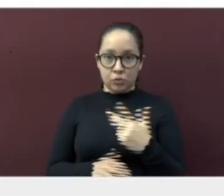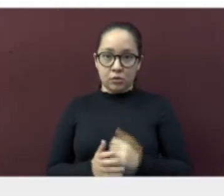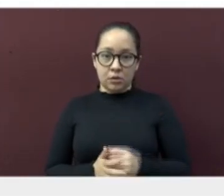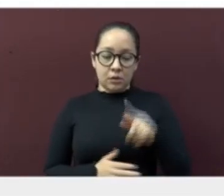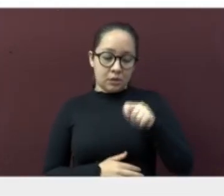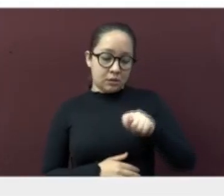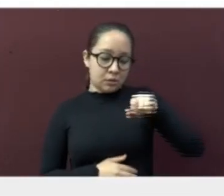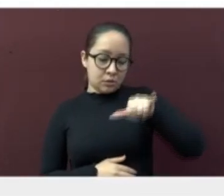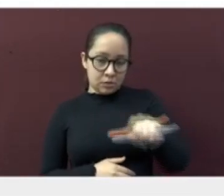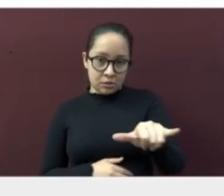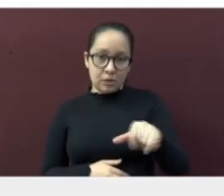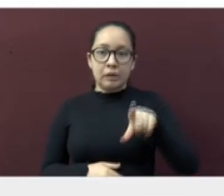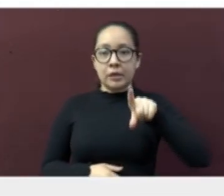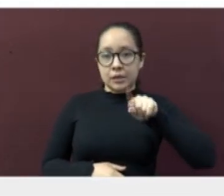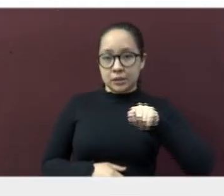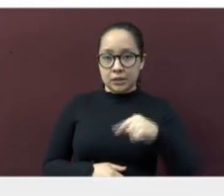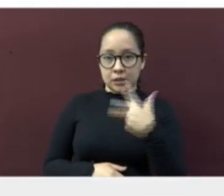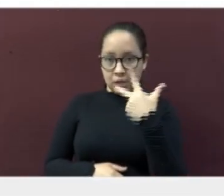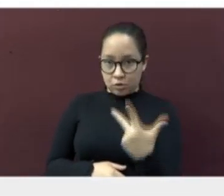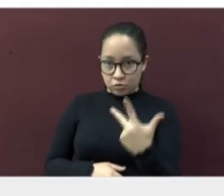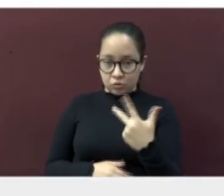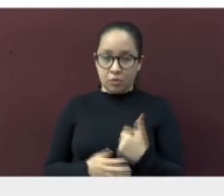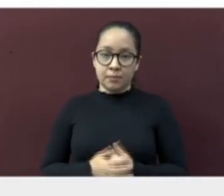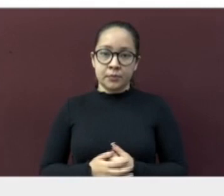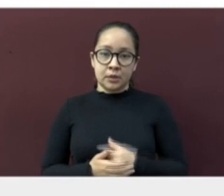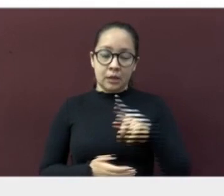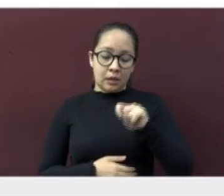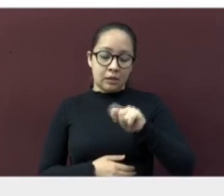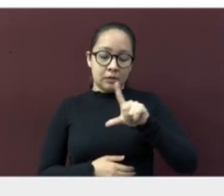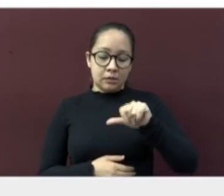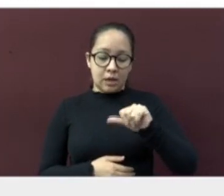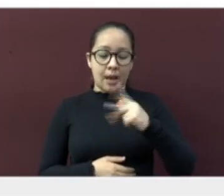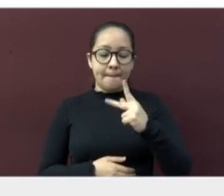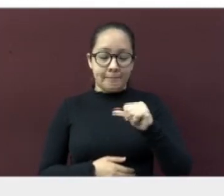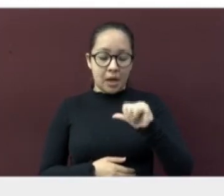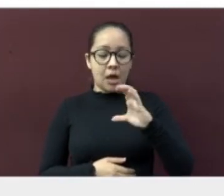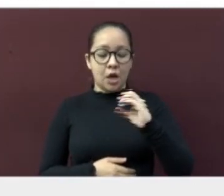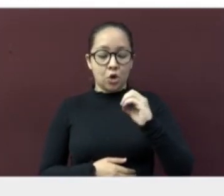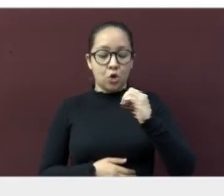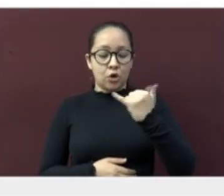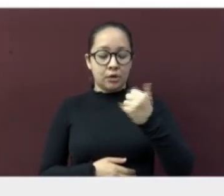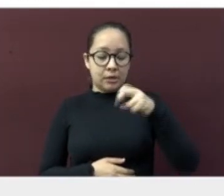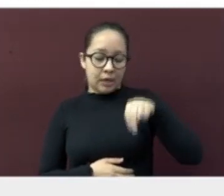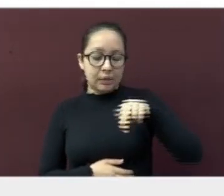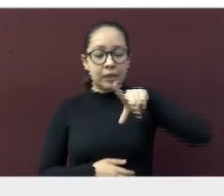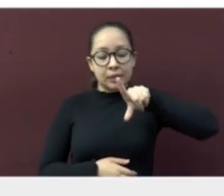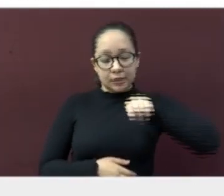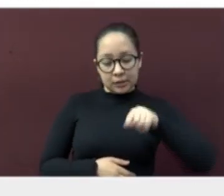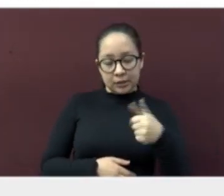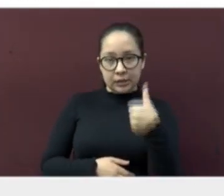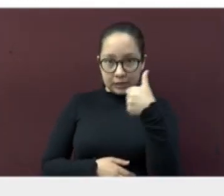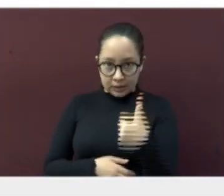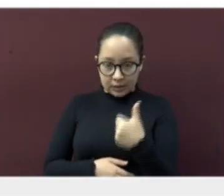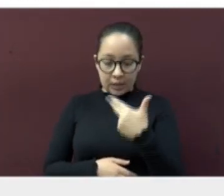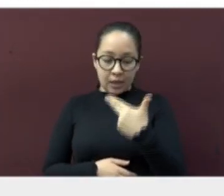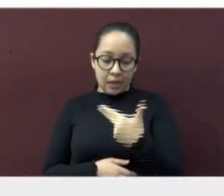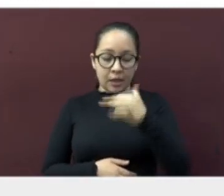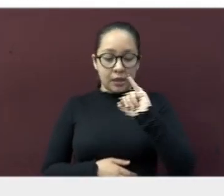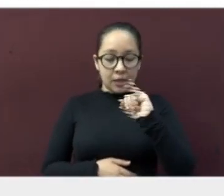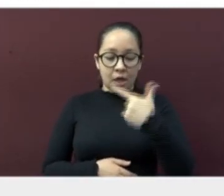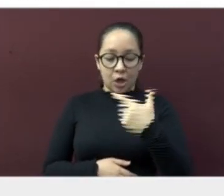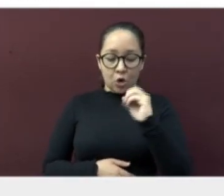tantoyuca 78 tlapacoyan 76 el higo